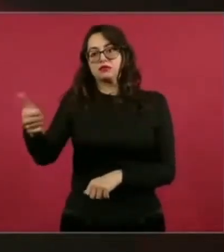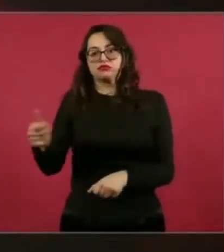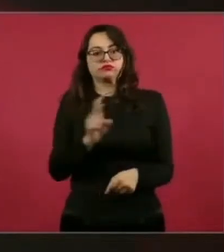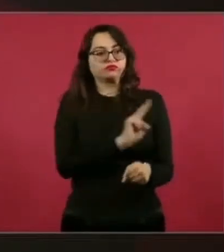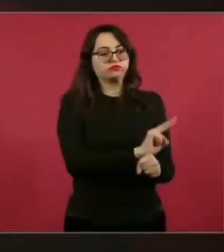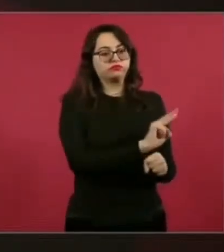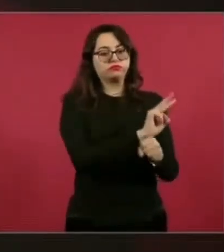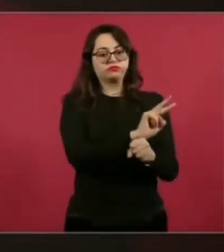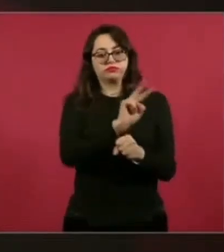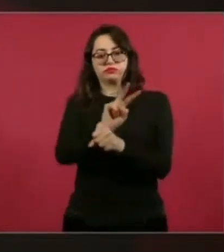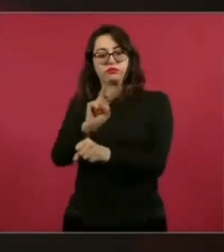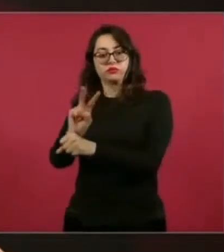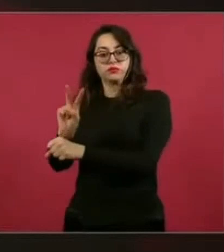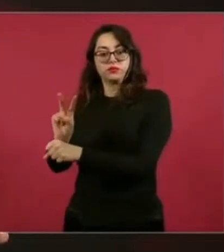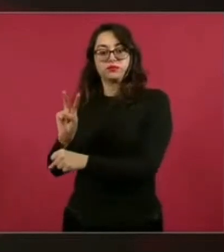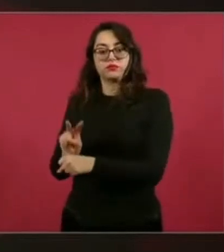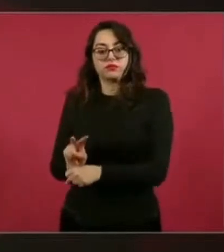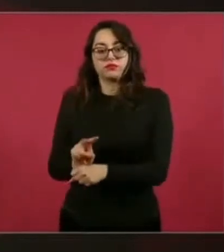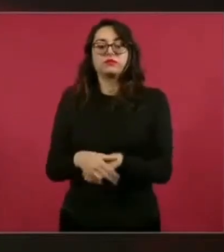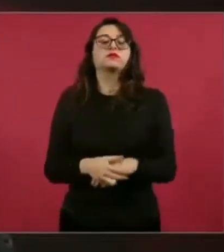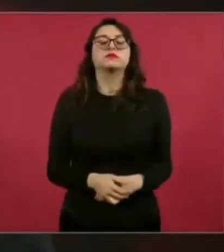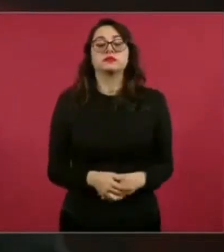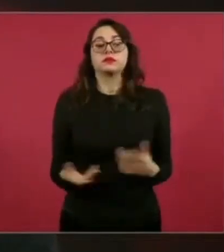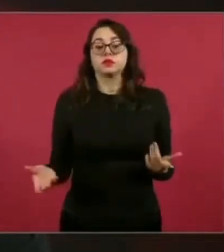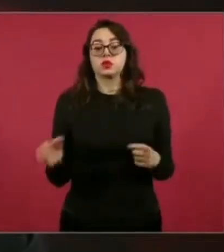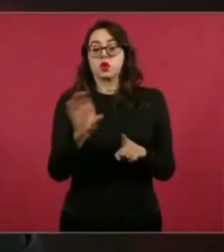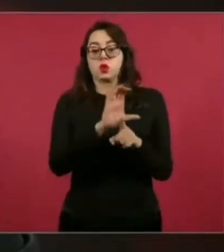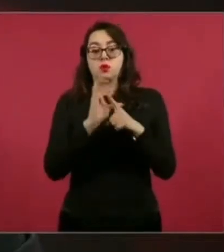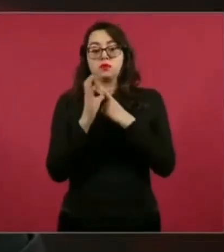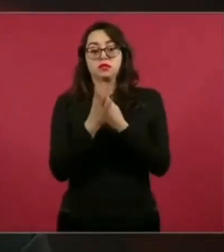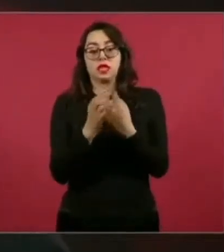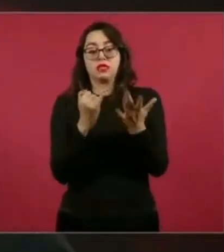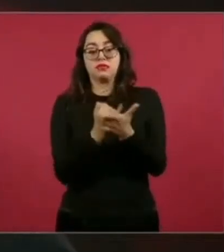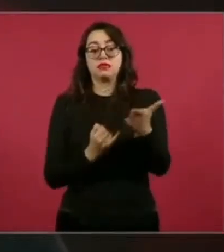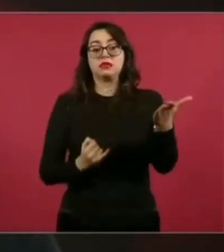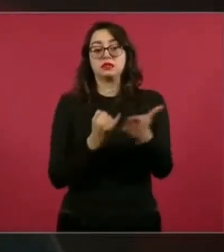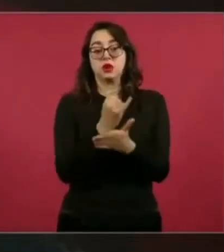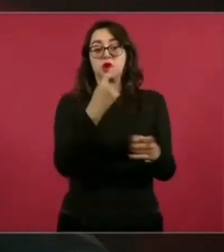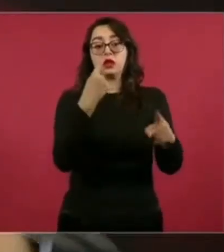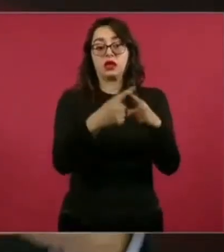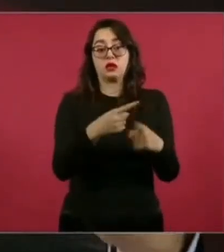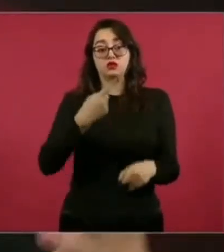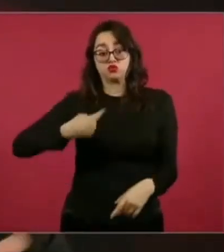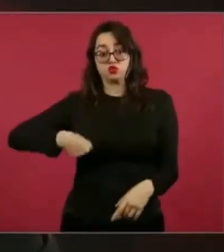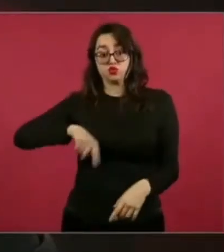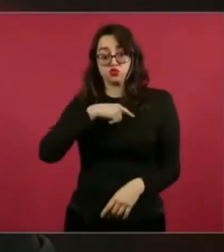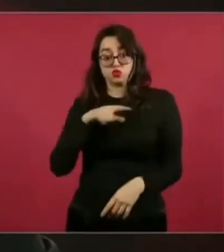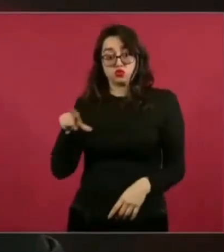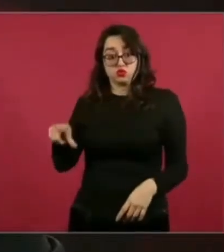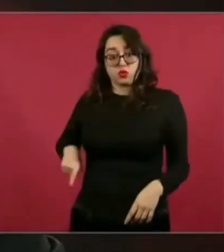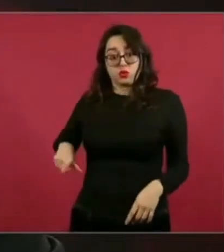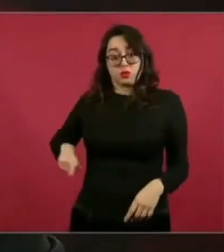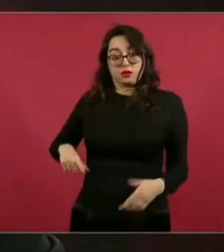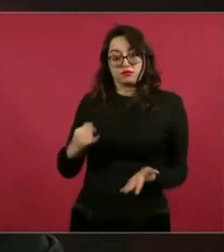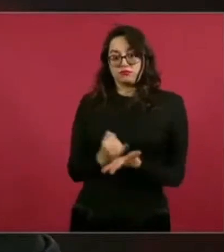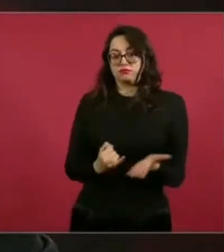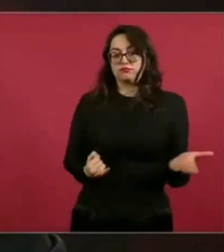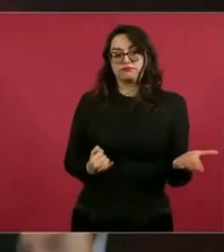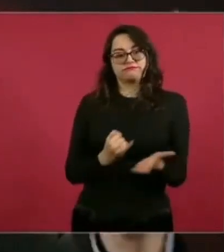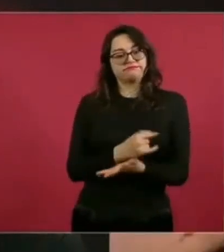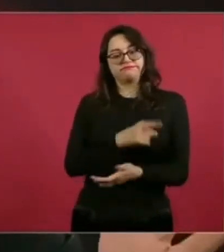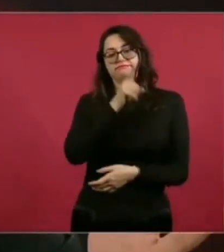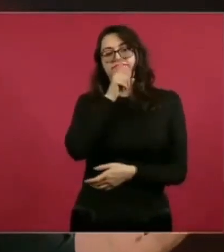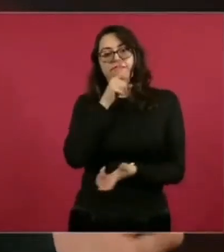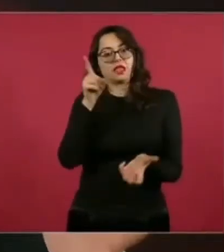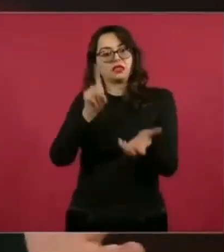decirle que las medidas que se otorgan en este mecanismo no las decide un funcionario, sino que hay una junta de gobierno y